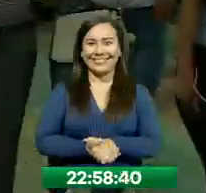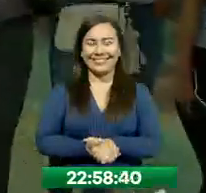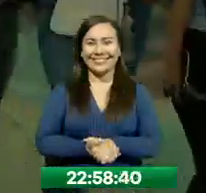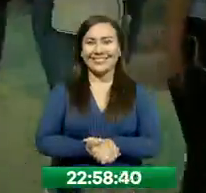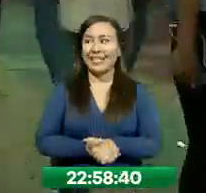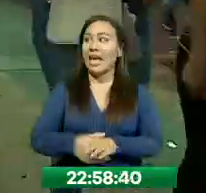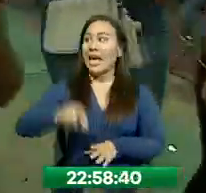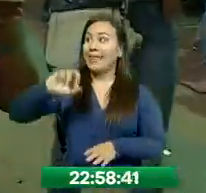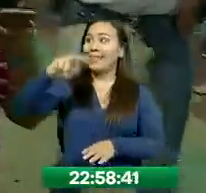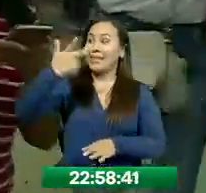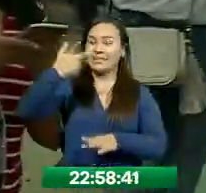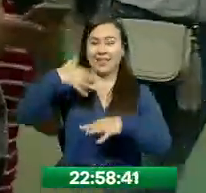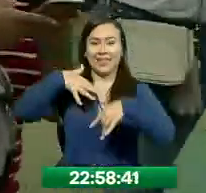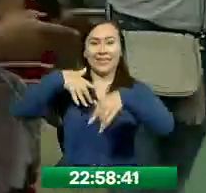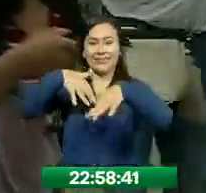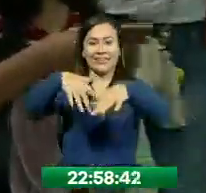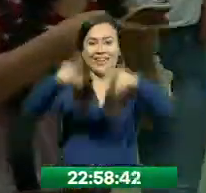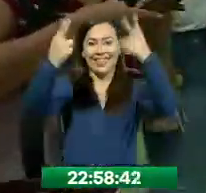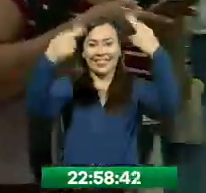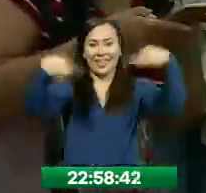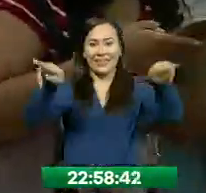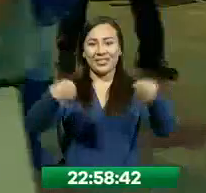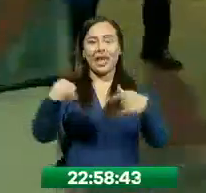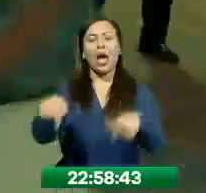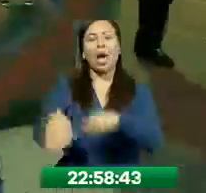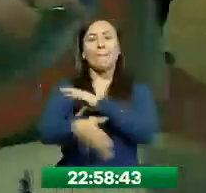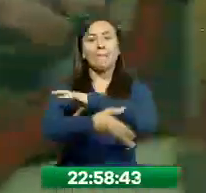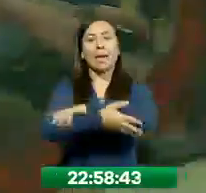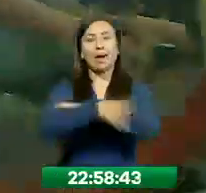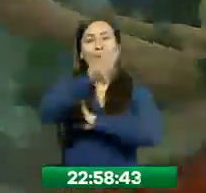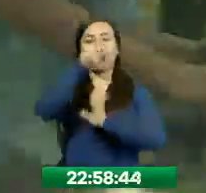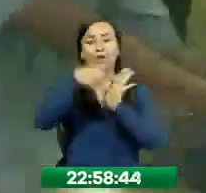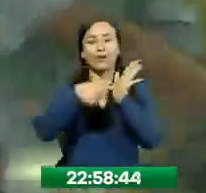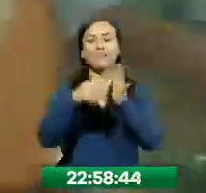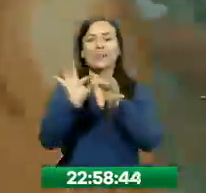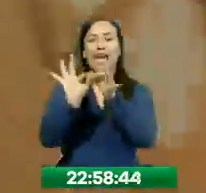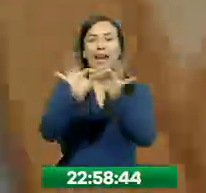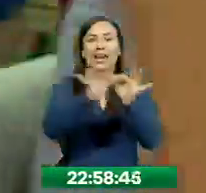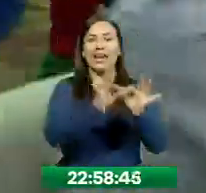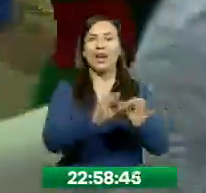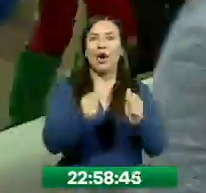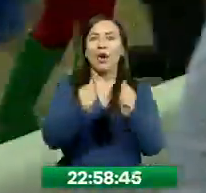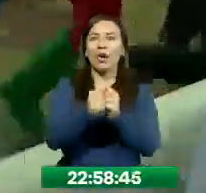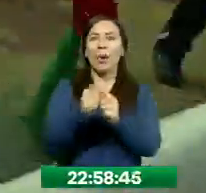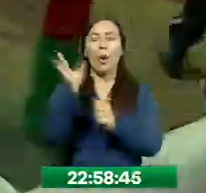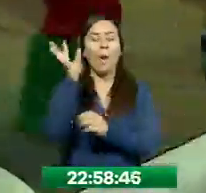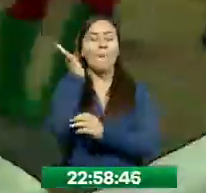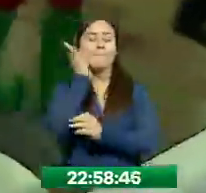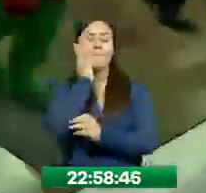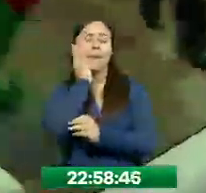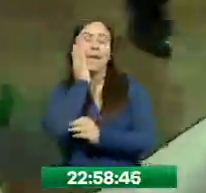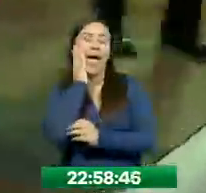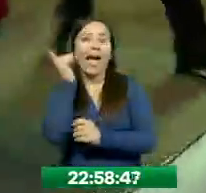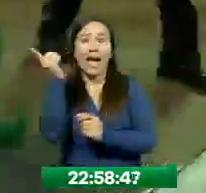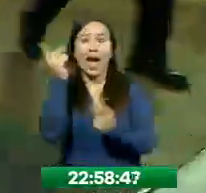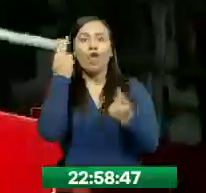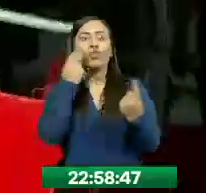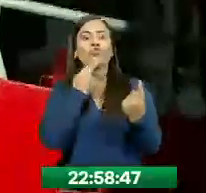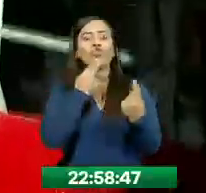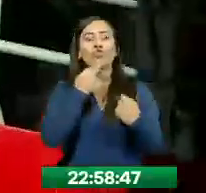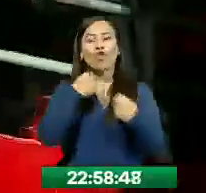Fue el tercer desfile navideño a lo largo del Malecón 2000, que una vez más preparó el terreno junto a Mamá Noel para la llegada de su